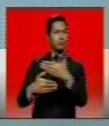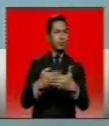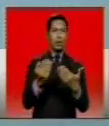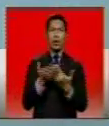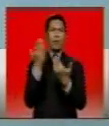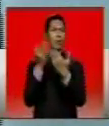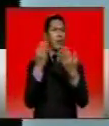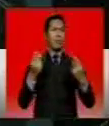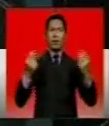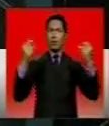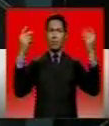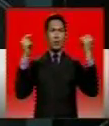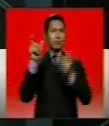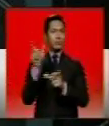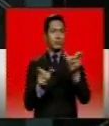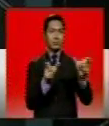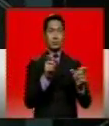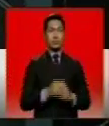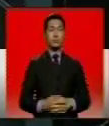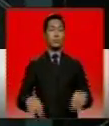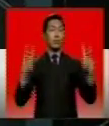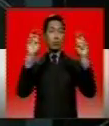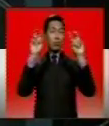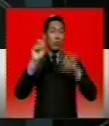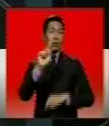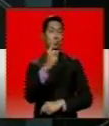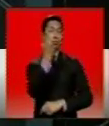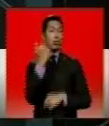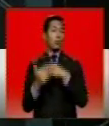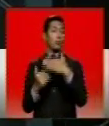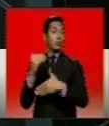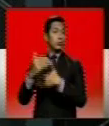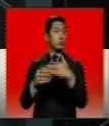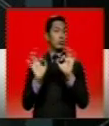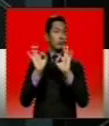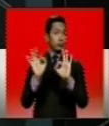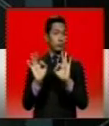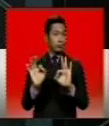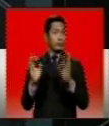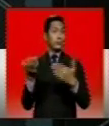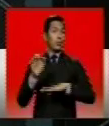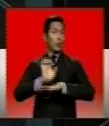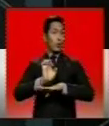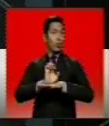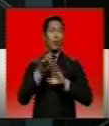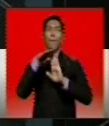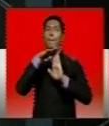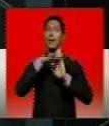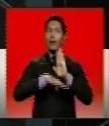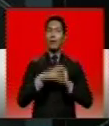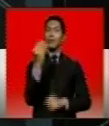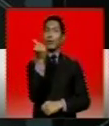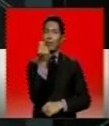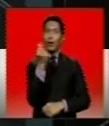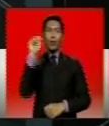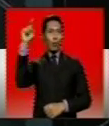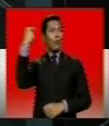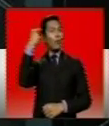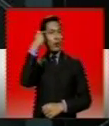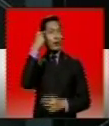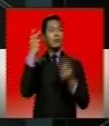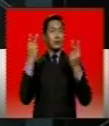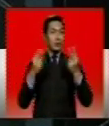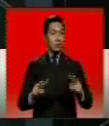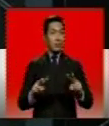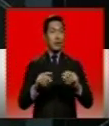para la ciudadanía. No es un tema solamente de que haciendo un proceso eficiente en el Estado logramos reducir costos para el Estado, sino que